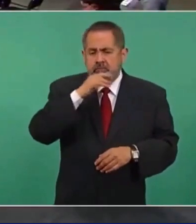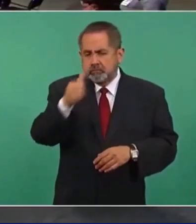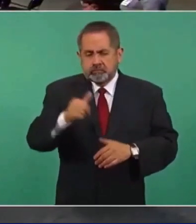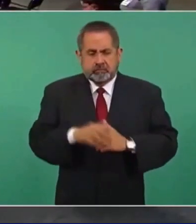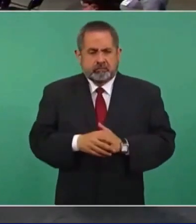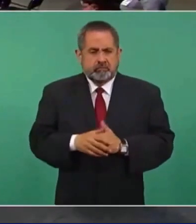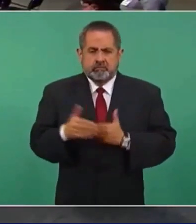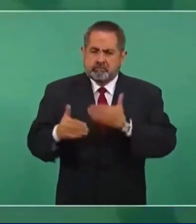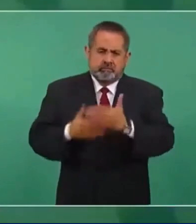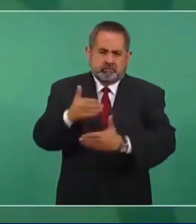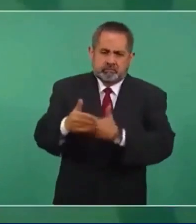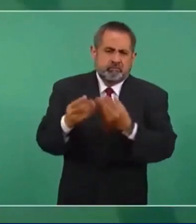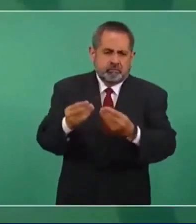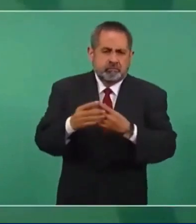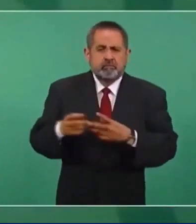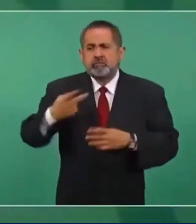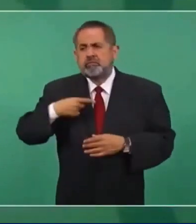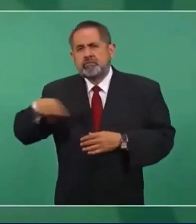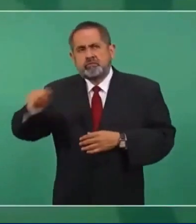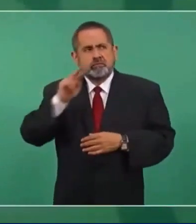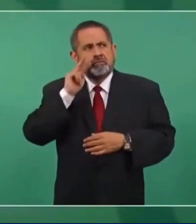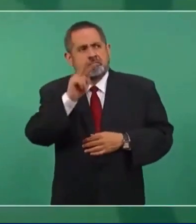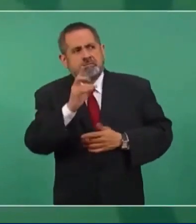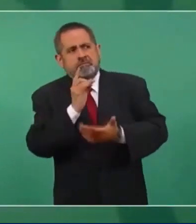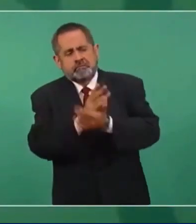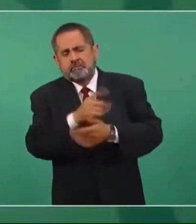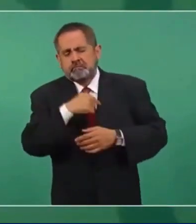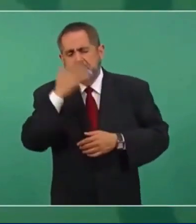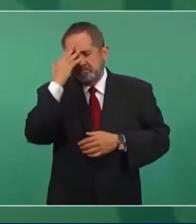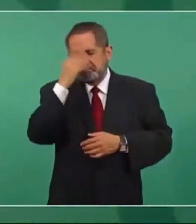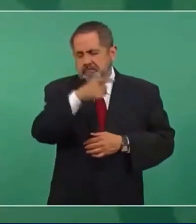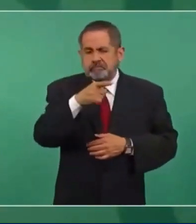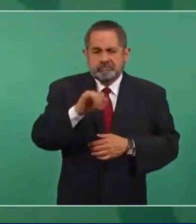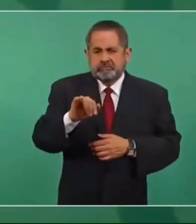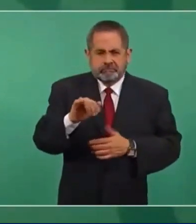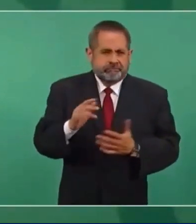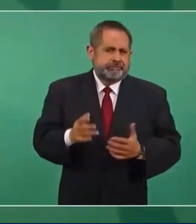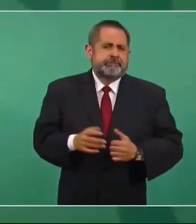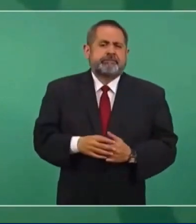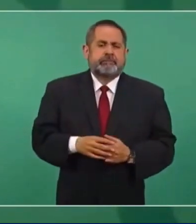Hemos avanzado mucho y la gente lo percibe de esa forma,